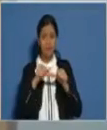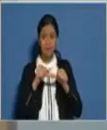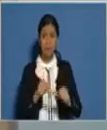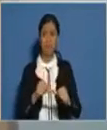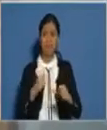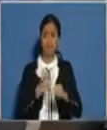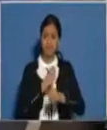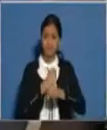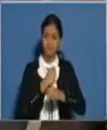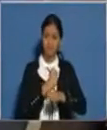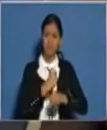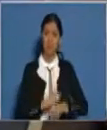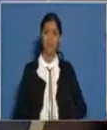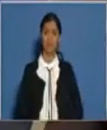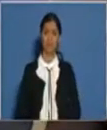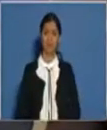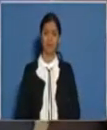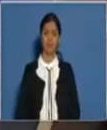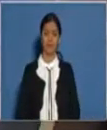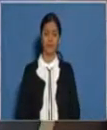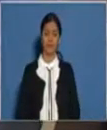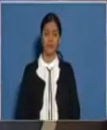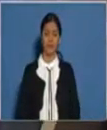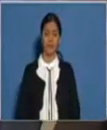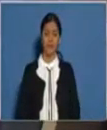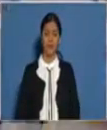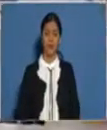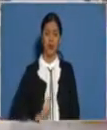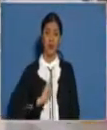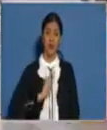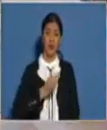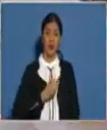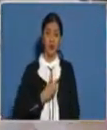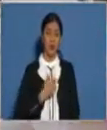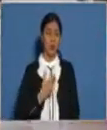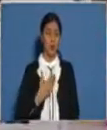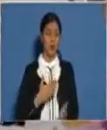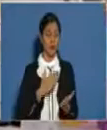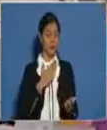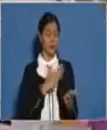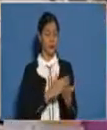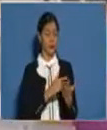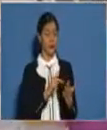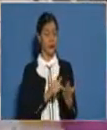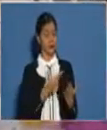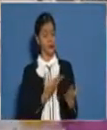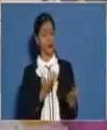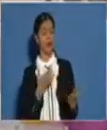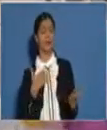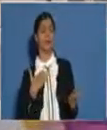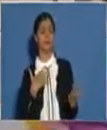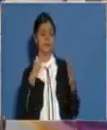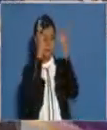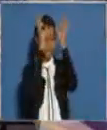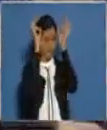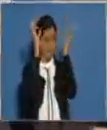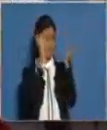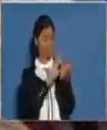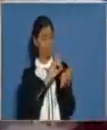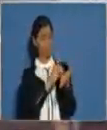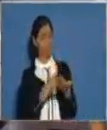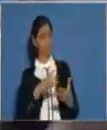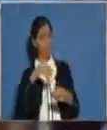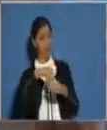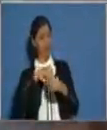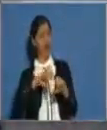Nosotros, pues, cuando nos propusimos ser parte del personal de salud, nuestro objetivo, nuestra